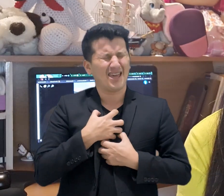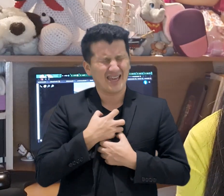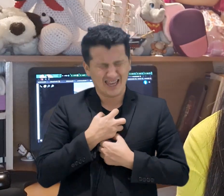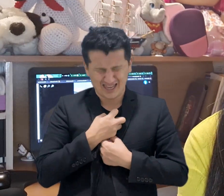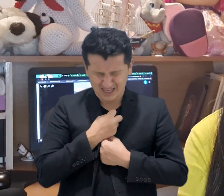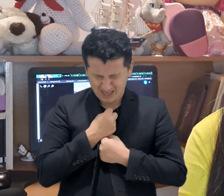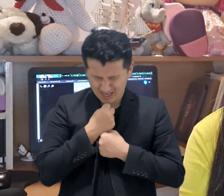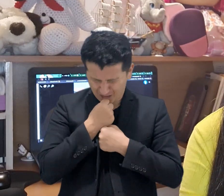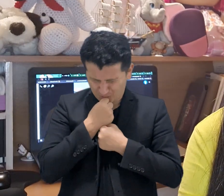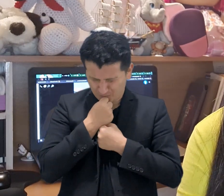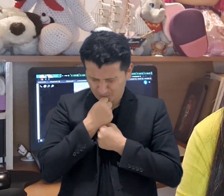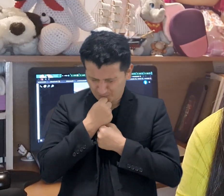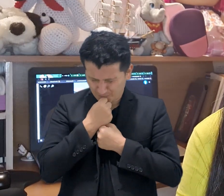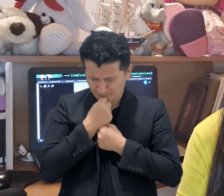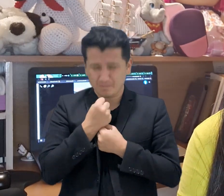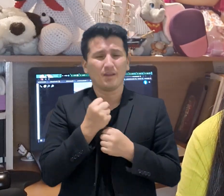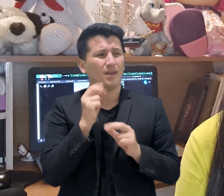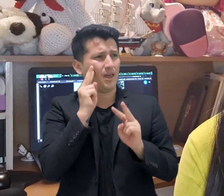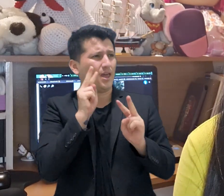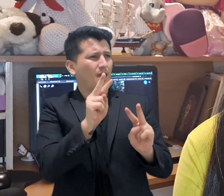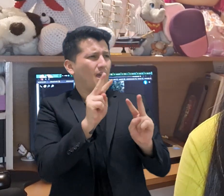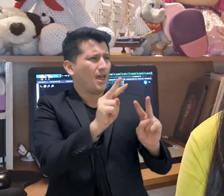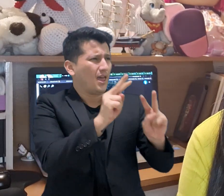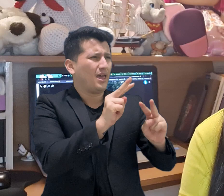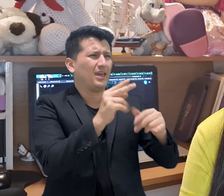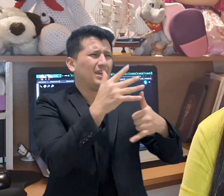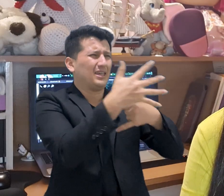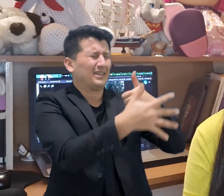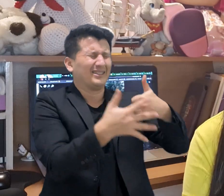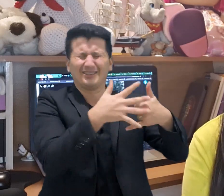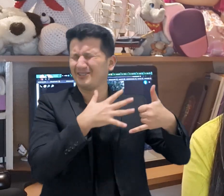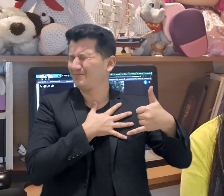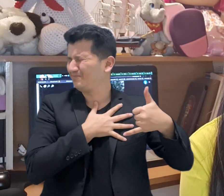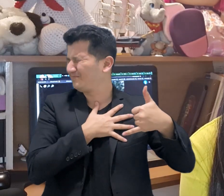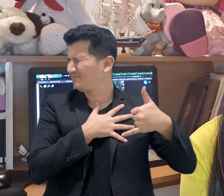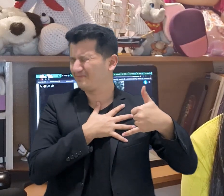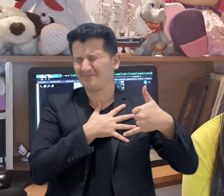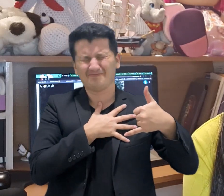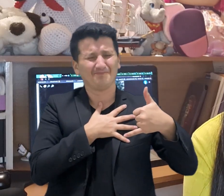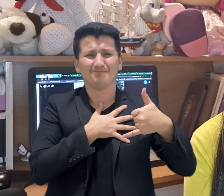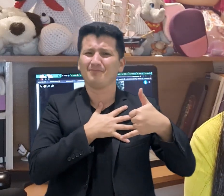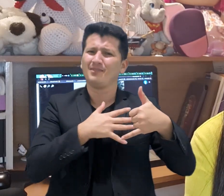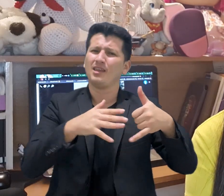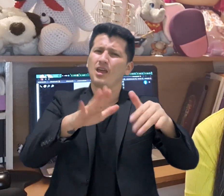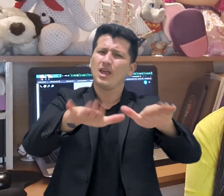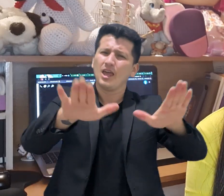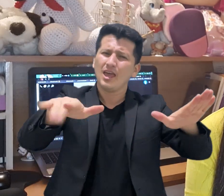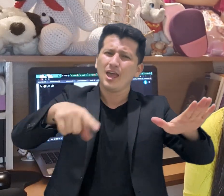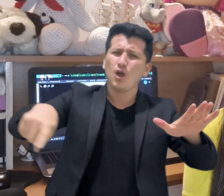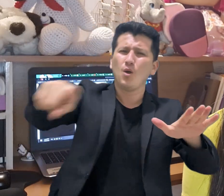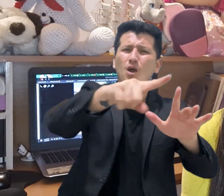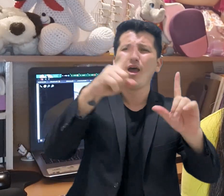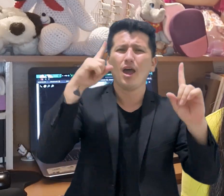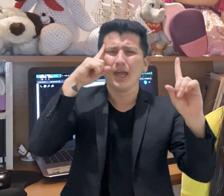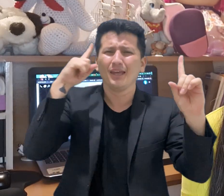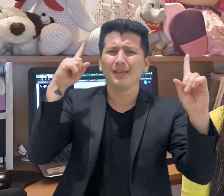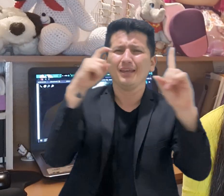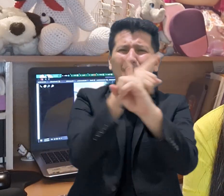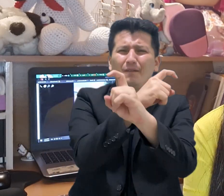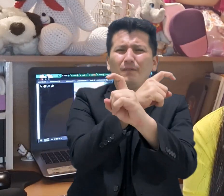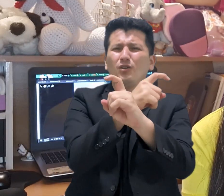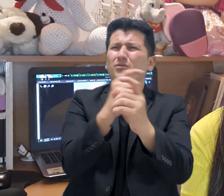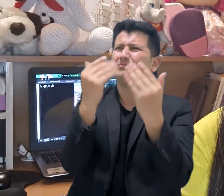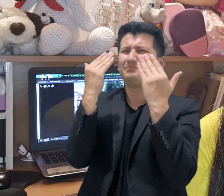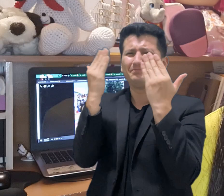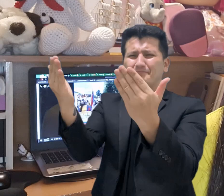todas las cosas que están pasando en nuestra patria. Hago un llamado de reflexión al gobierno, porque